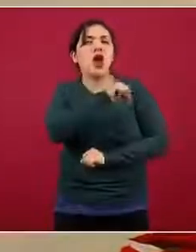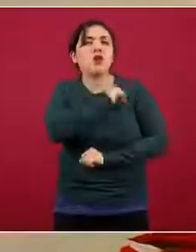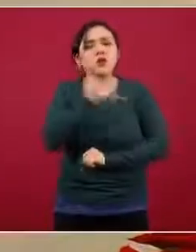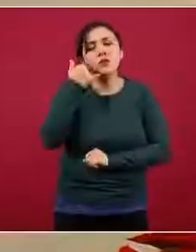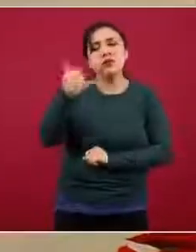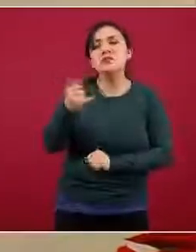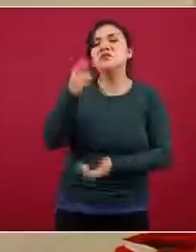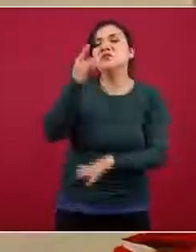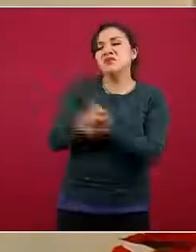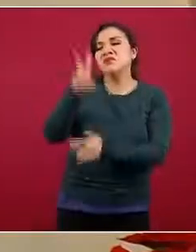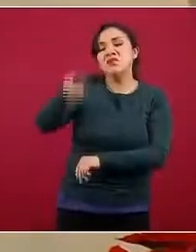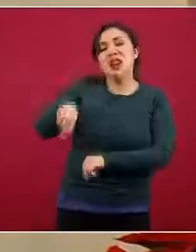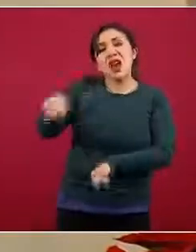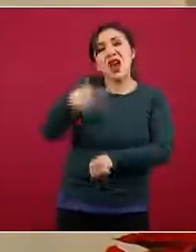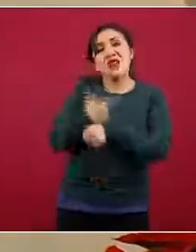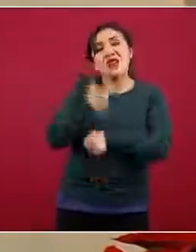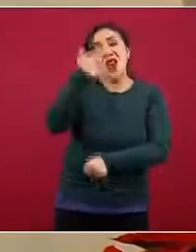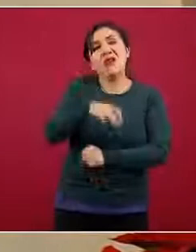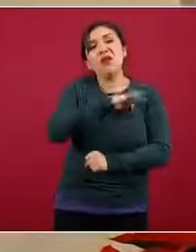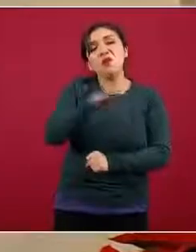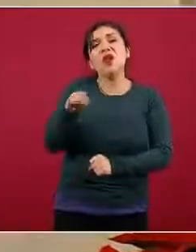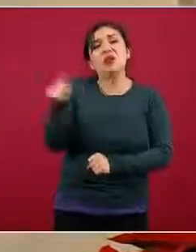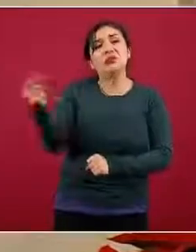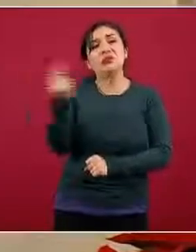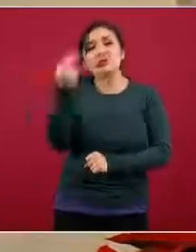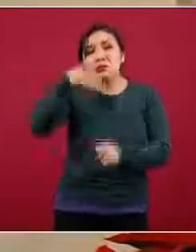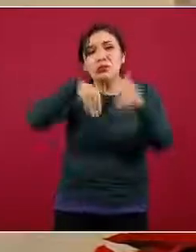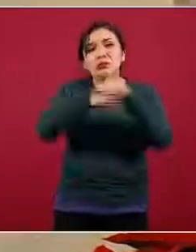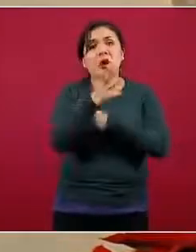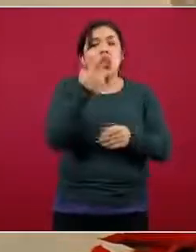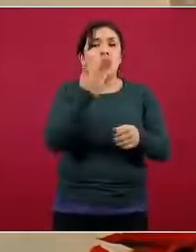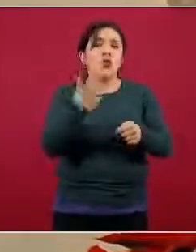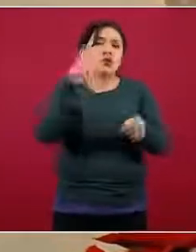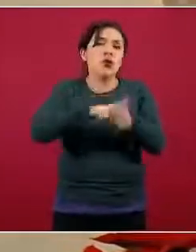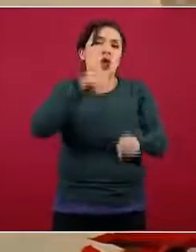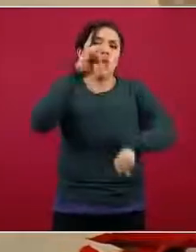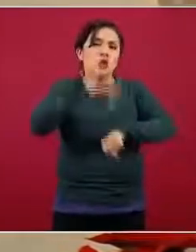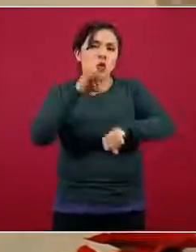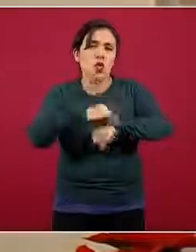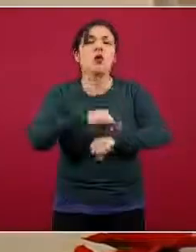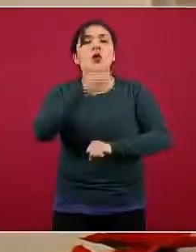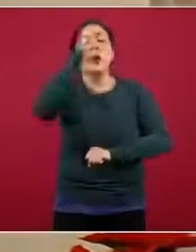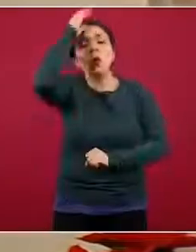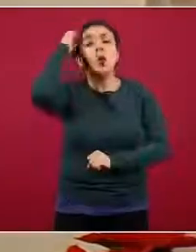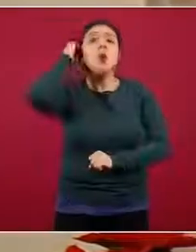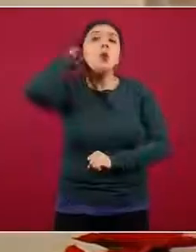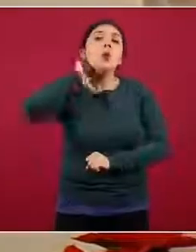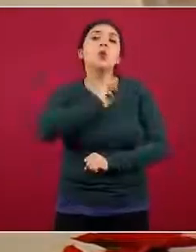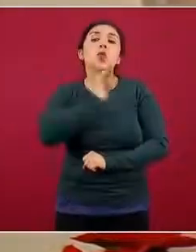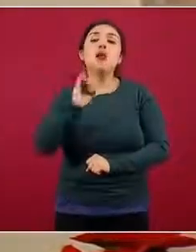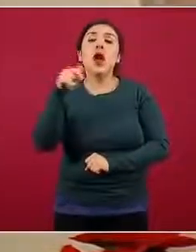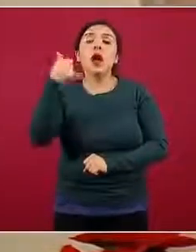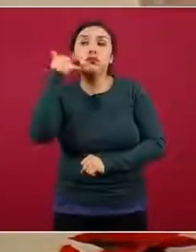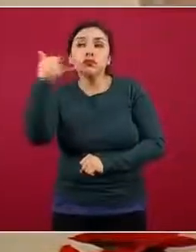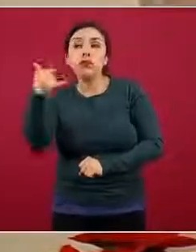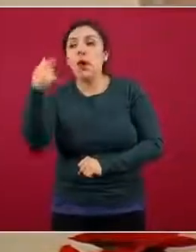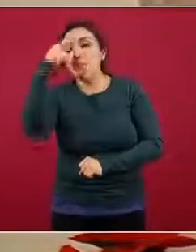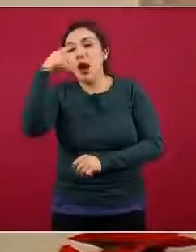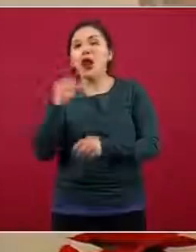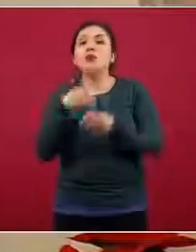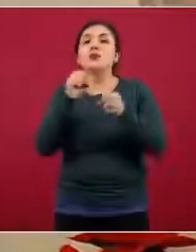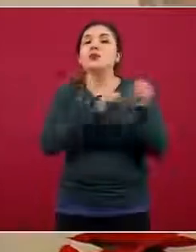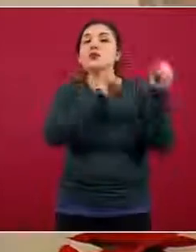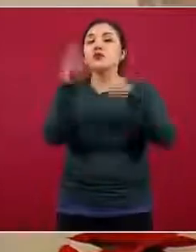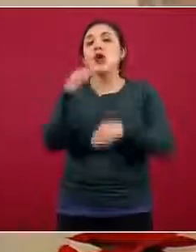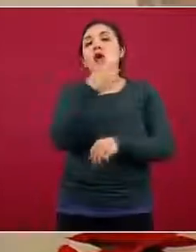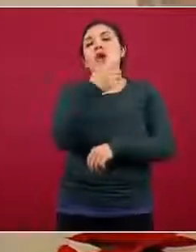puede identificar el riesgo a distancia y en su caso puede conseguir la posibilidad de un envío de ambulancia.